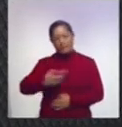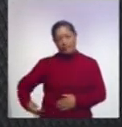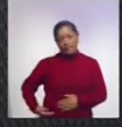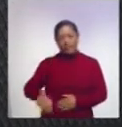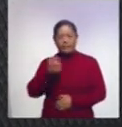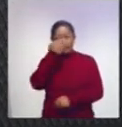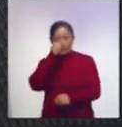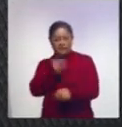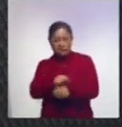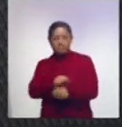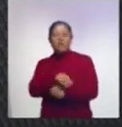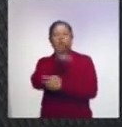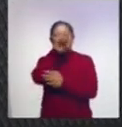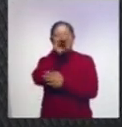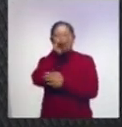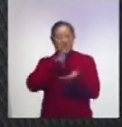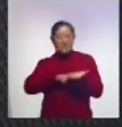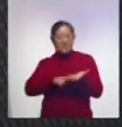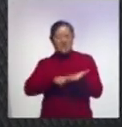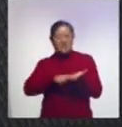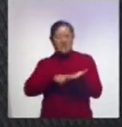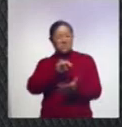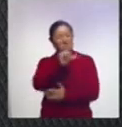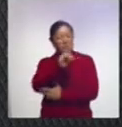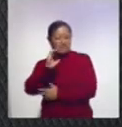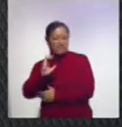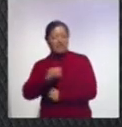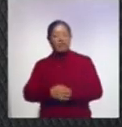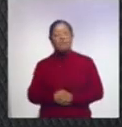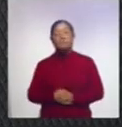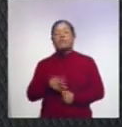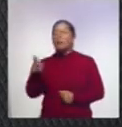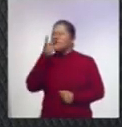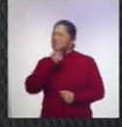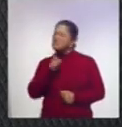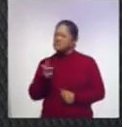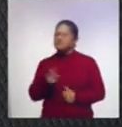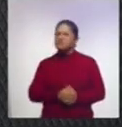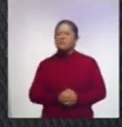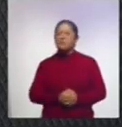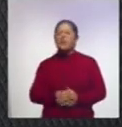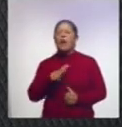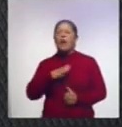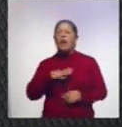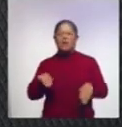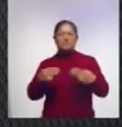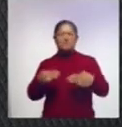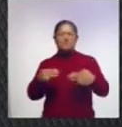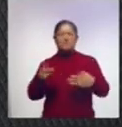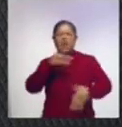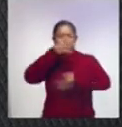Rescate Asociación Civil. Ellos nos vienen a hablar del tianguis alternativo que están promoviendo en la